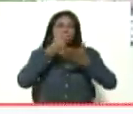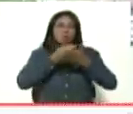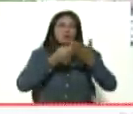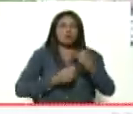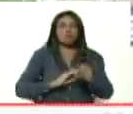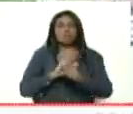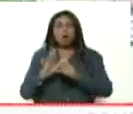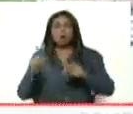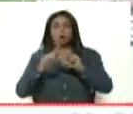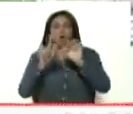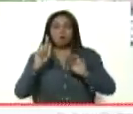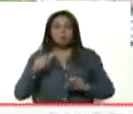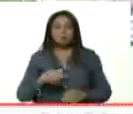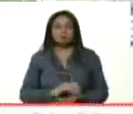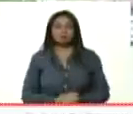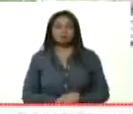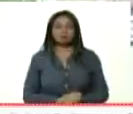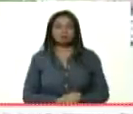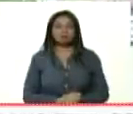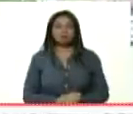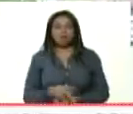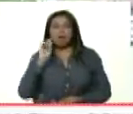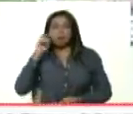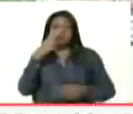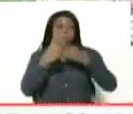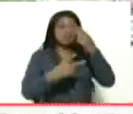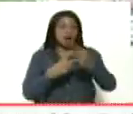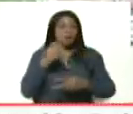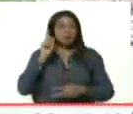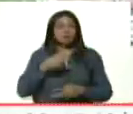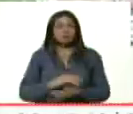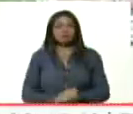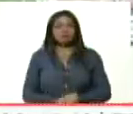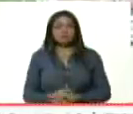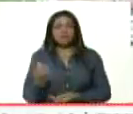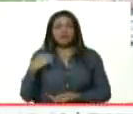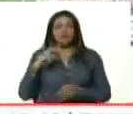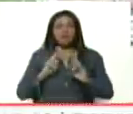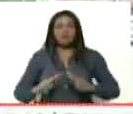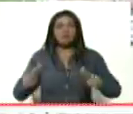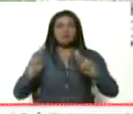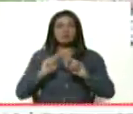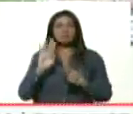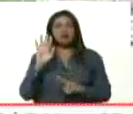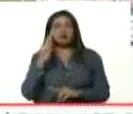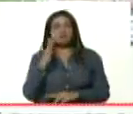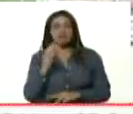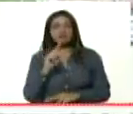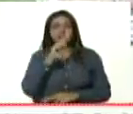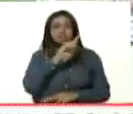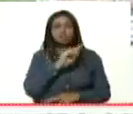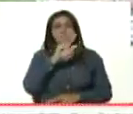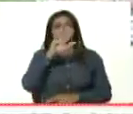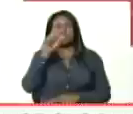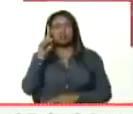el COVID-19, bueno, allí visitamos, tenemos como un universo a visitar de